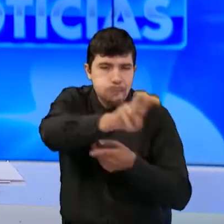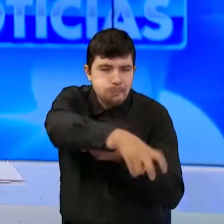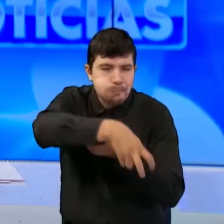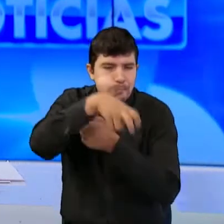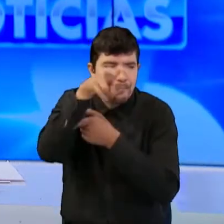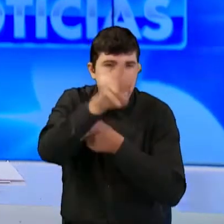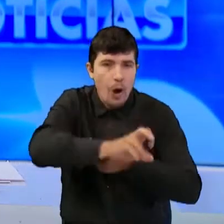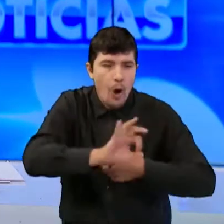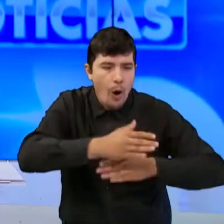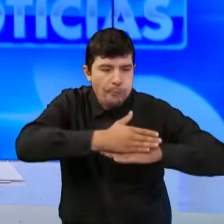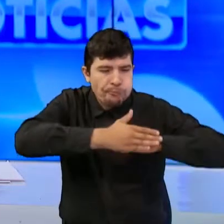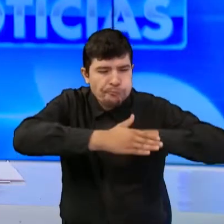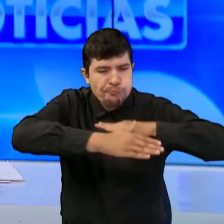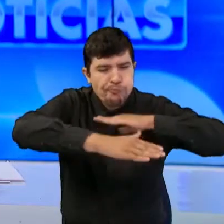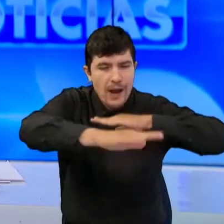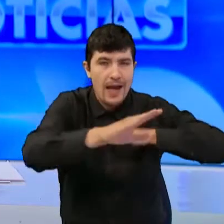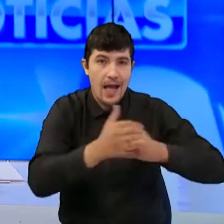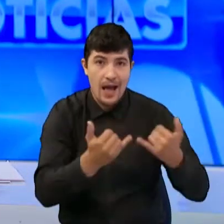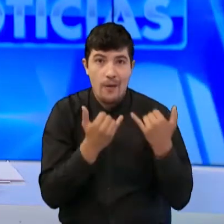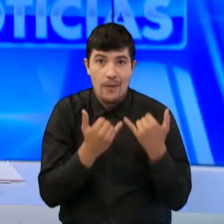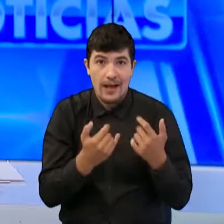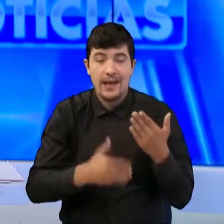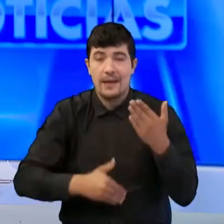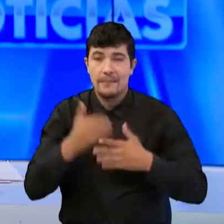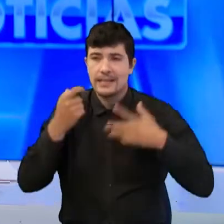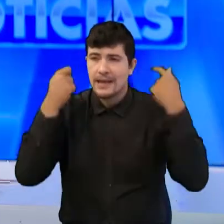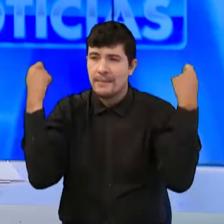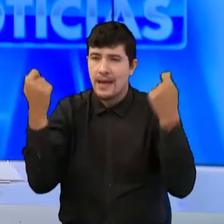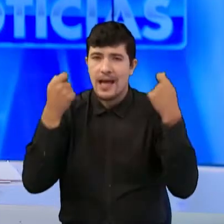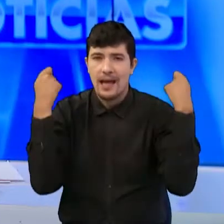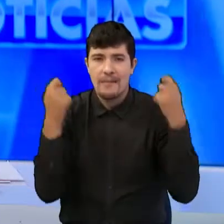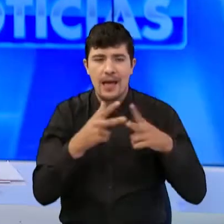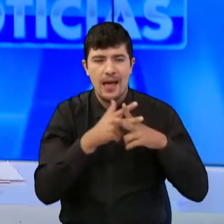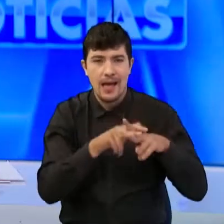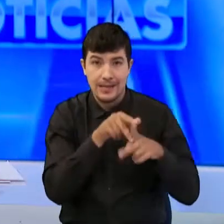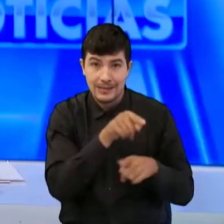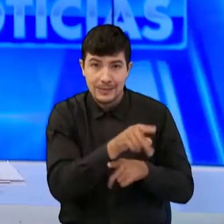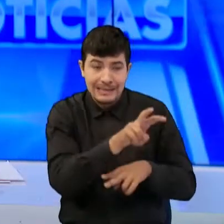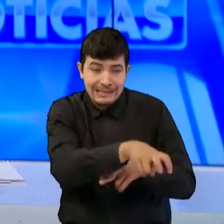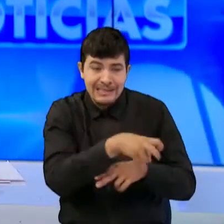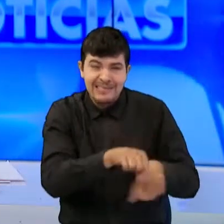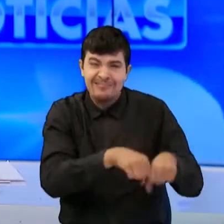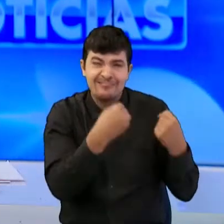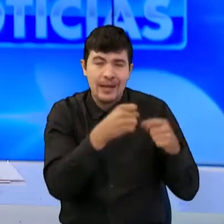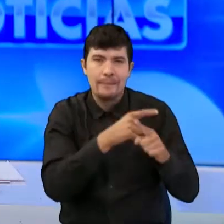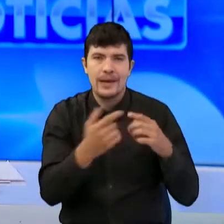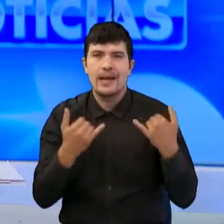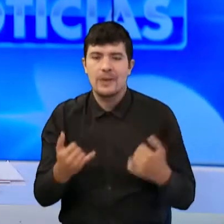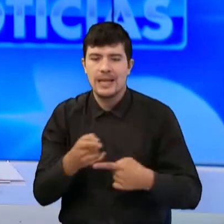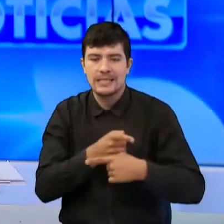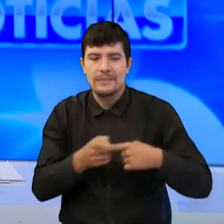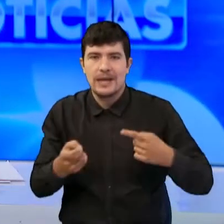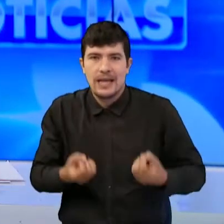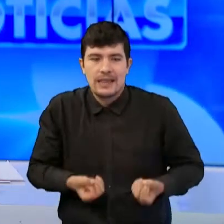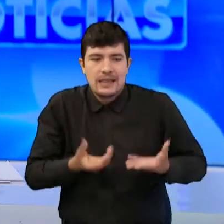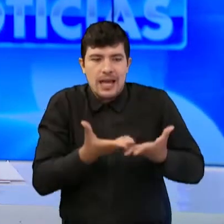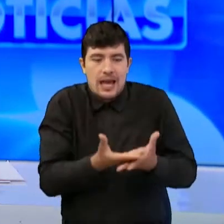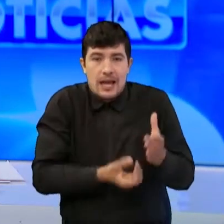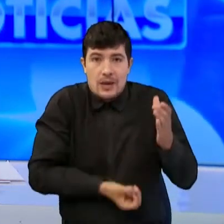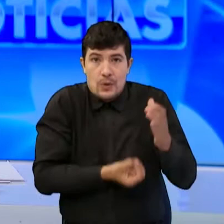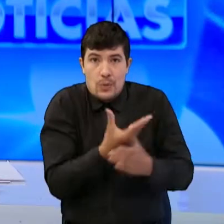municipal emprendió la campaña de arreglo y mantenimiento del equipo que se encontraba fuera de servicio esta semana se entregó una motoniveladora